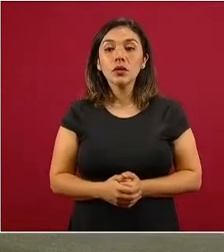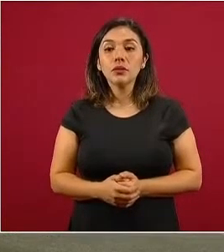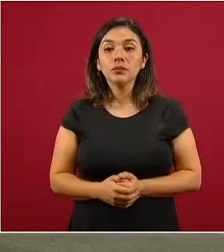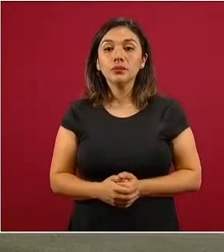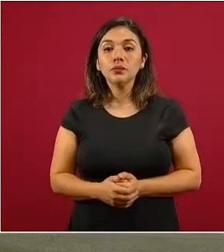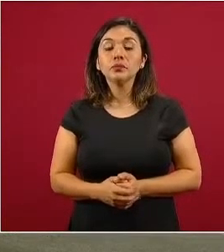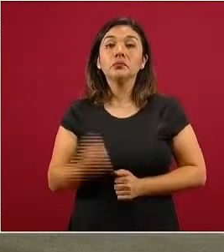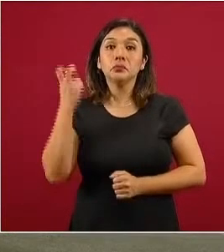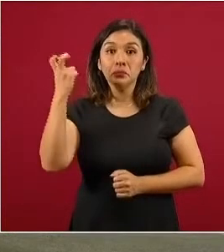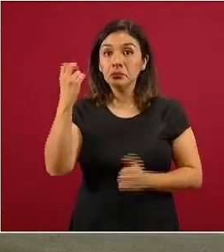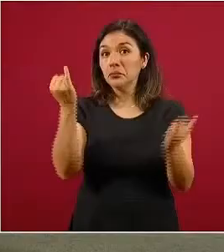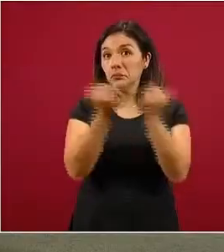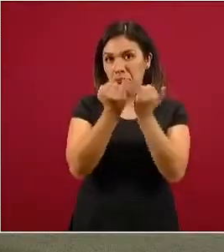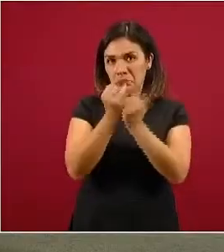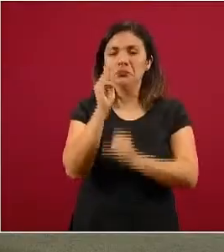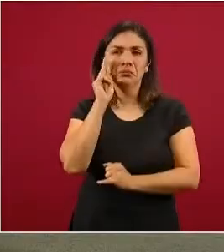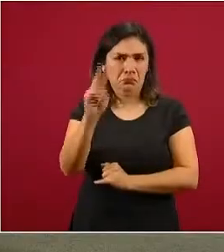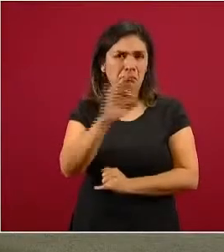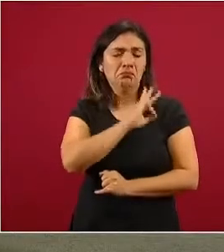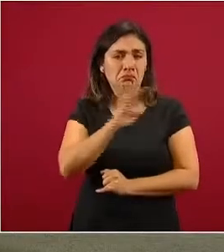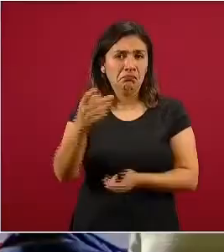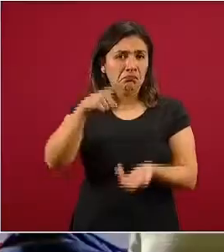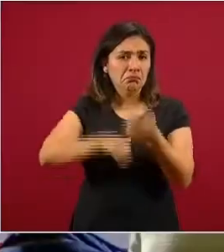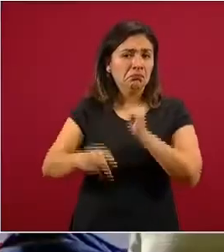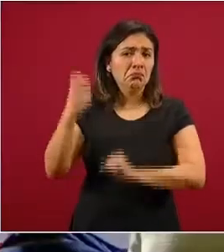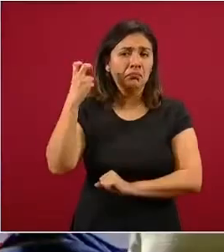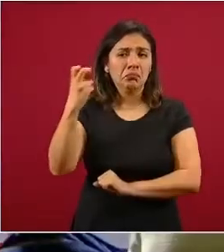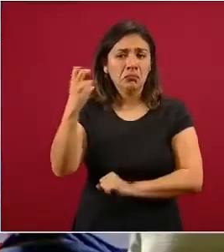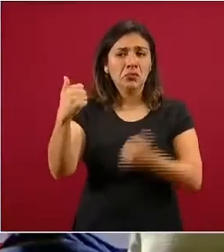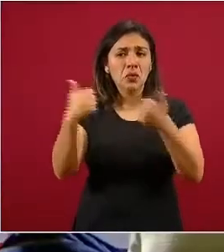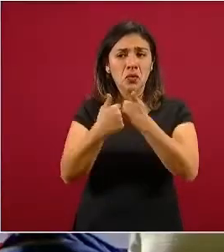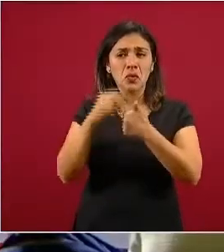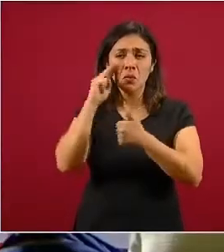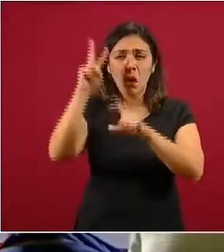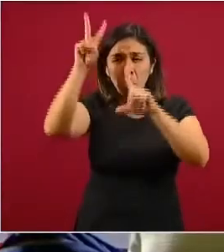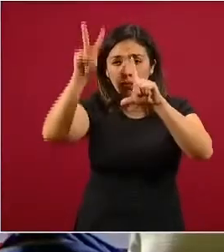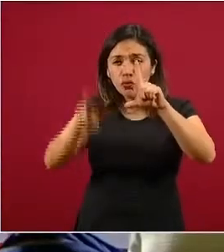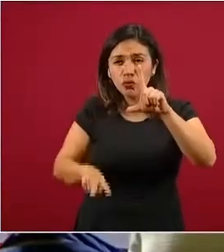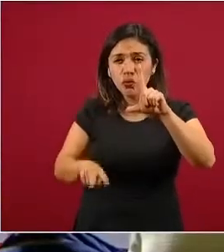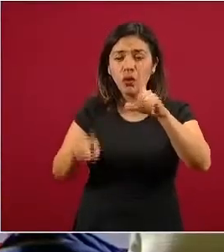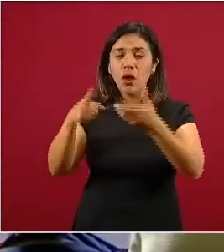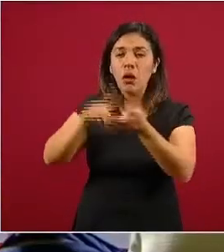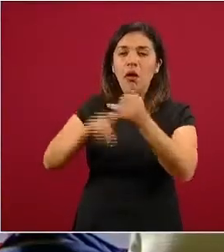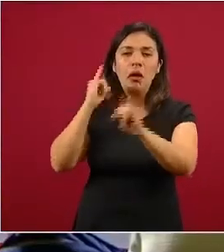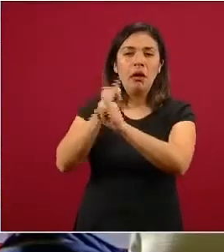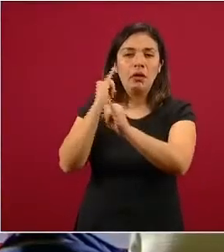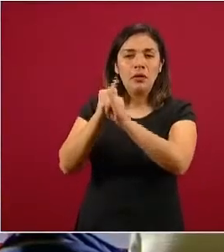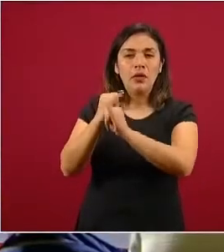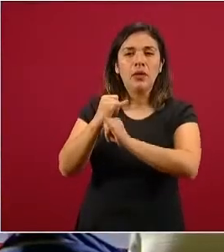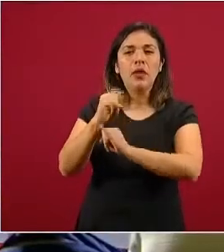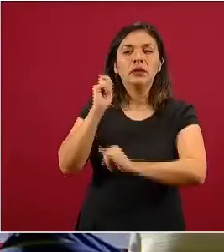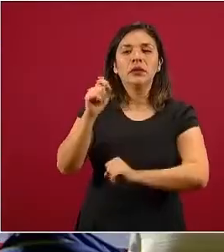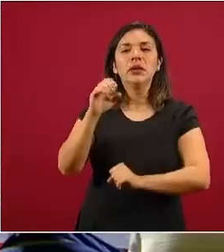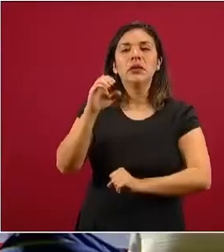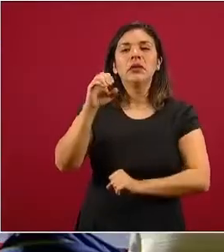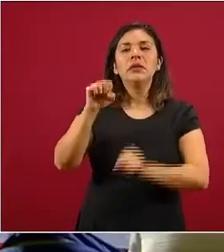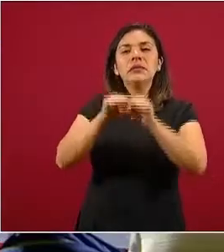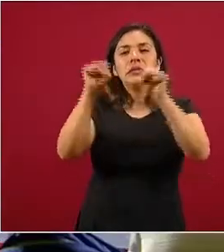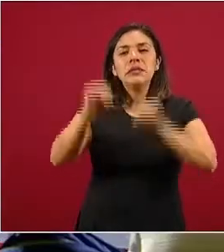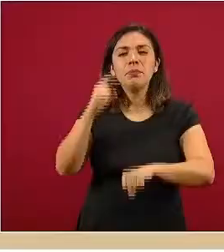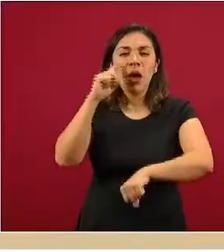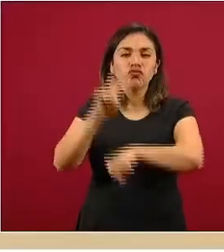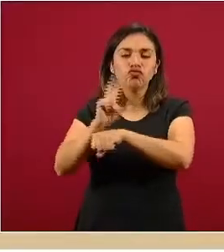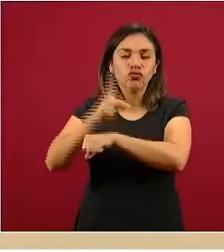un grupo en Europa que ha tenido es un sistema de monitoreo europeo que tiene